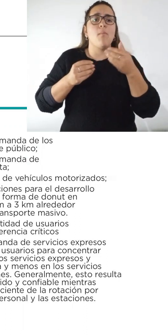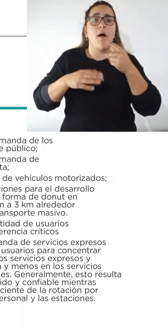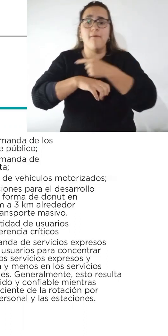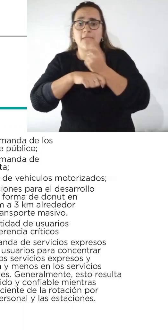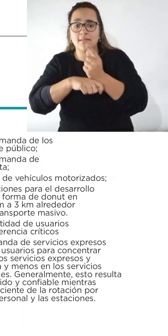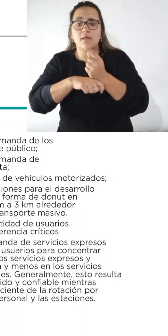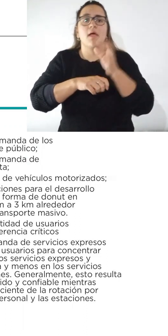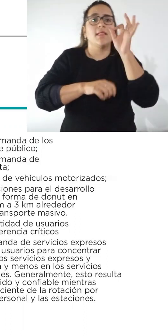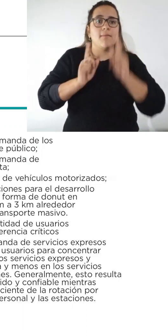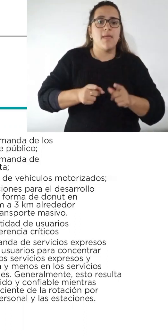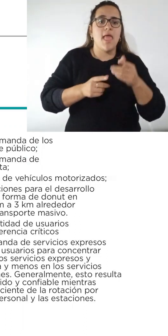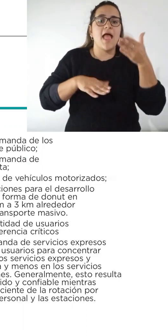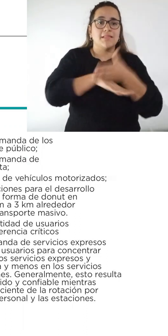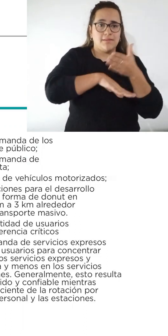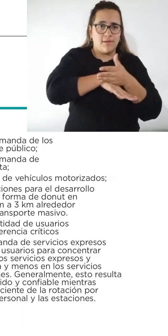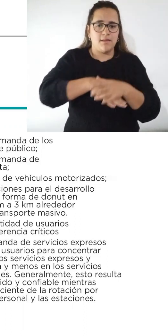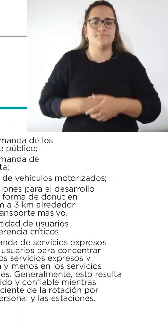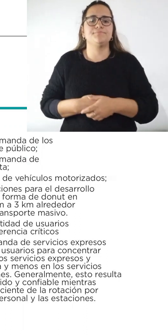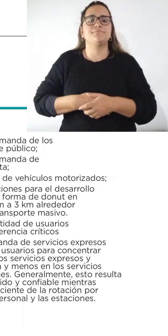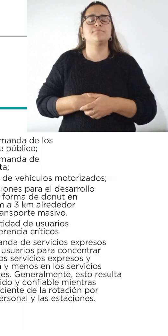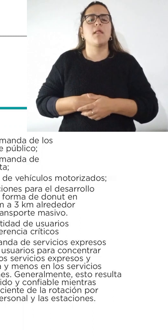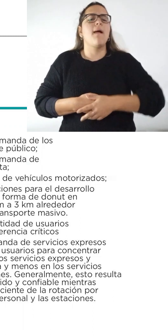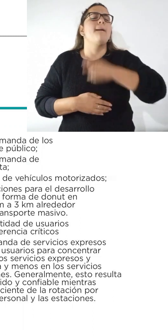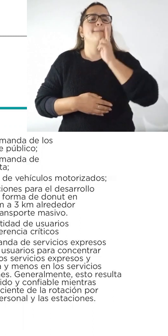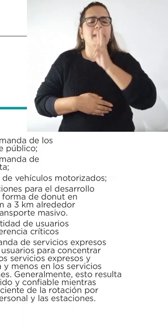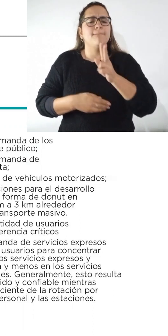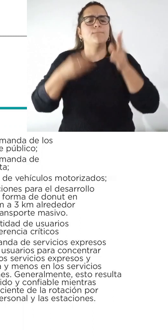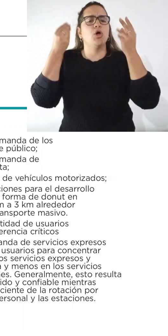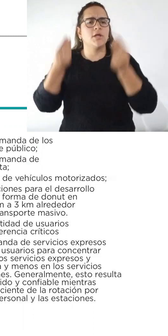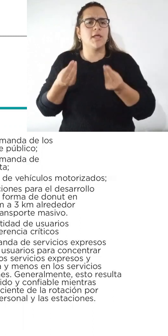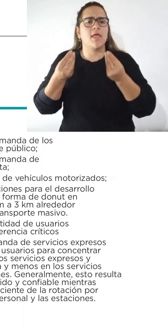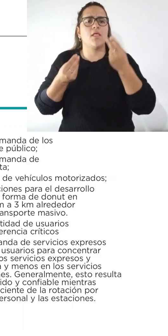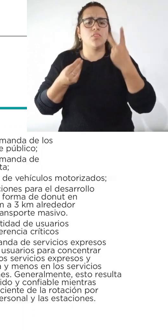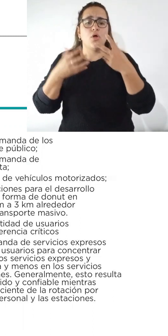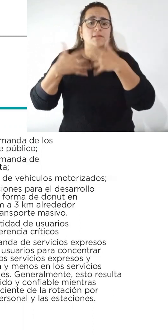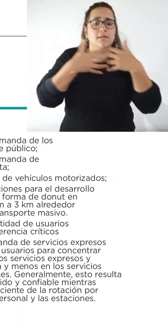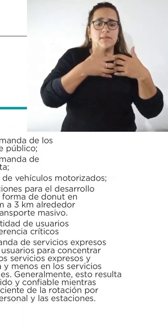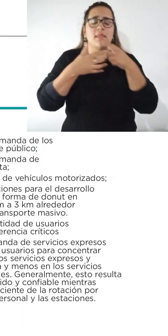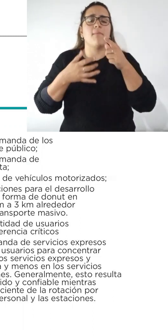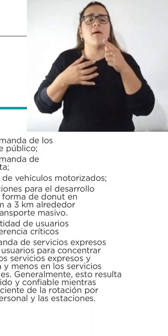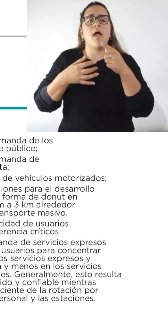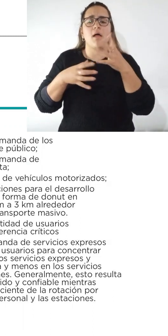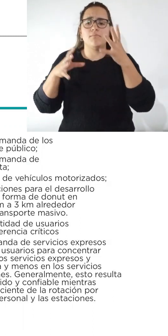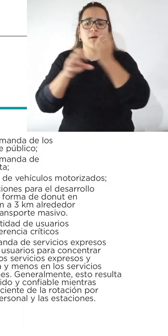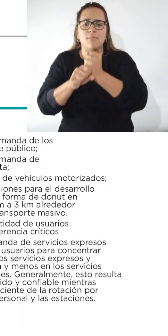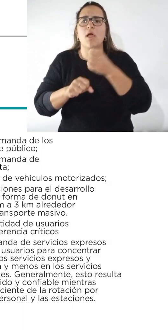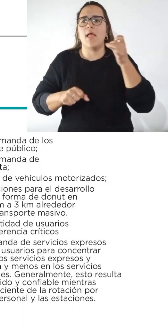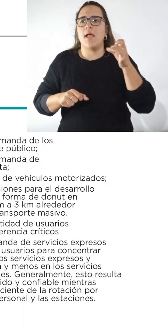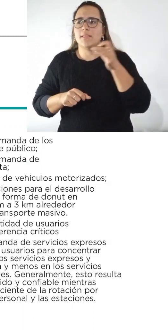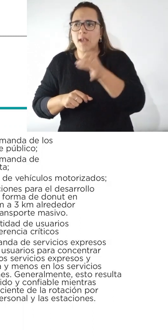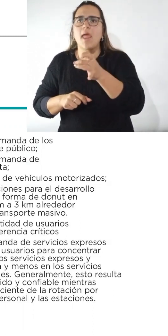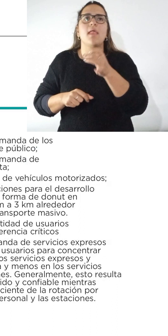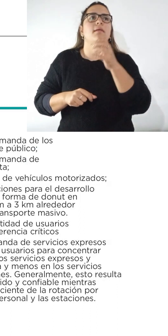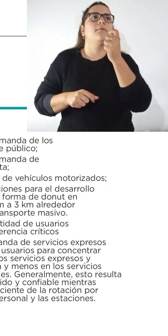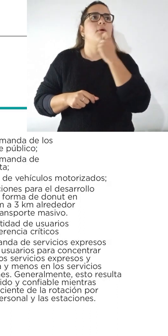en términos de velocidad y accesibilidad. Acá lo que vemos es que los sistemas de transporte masivo